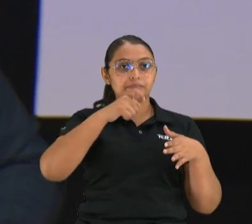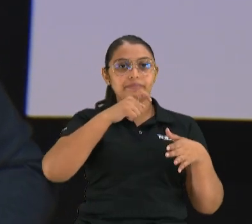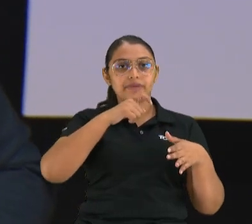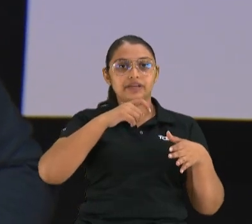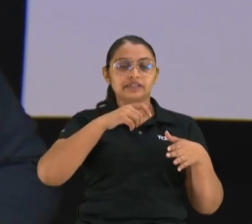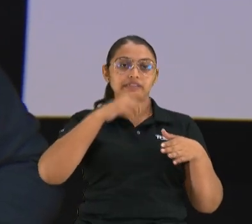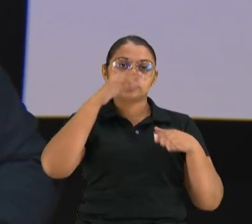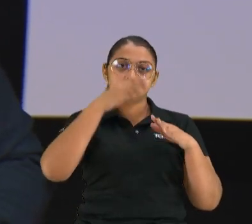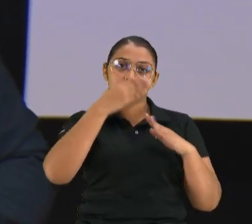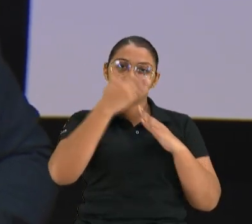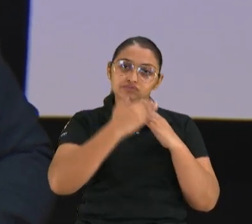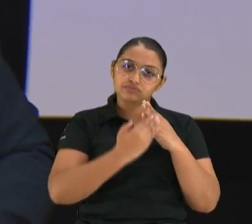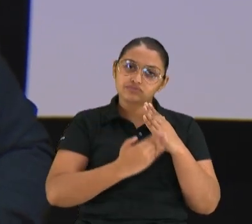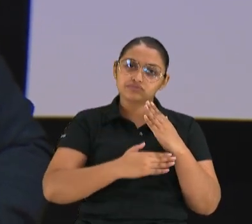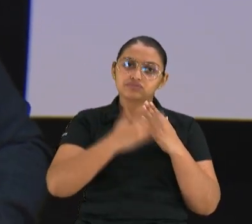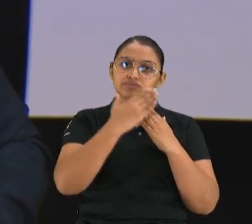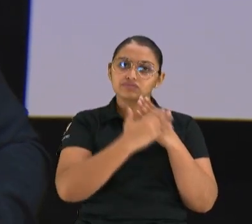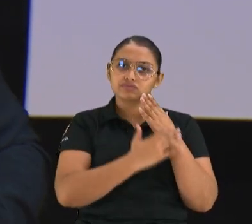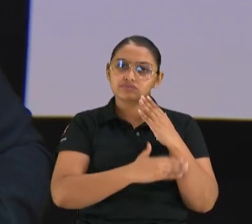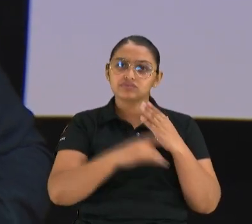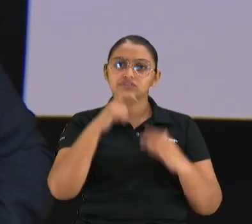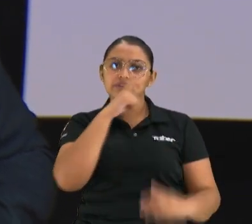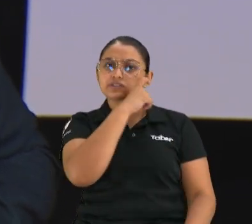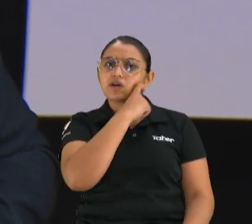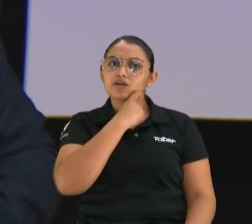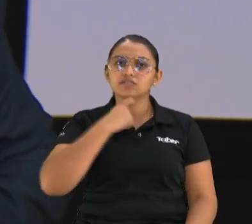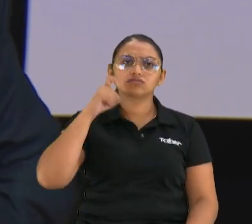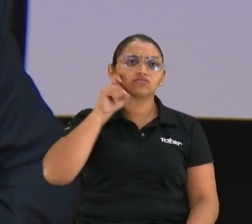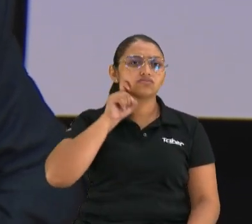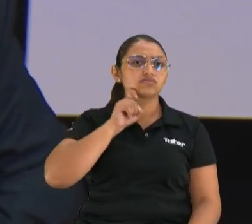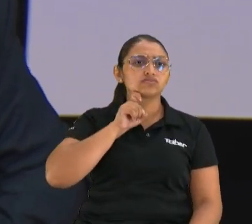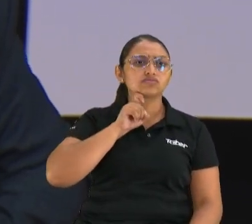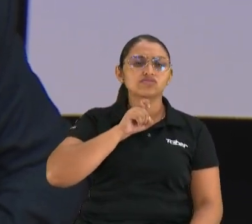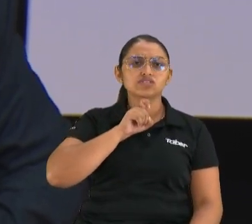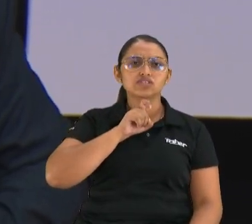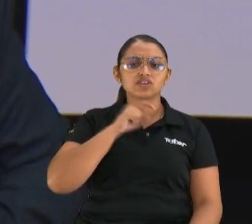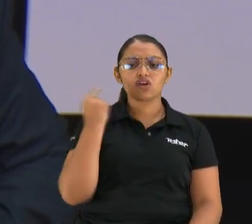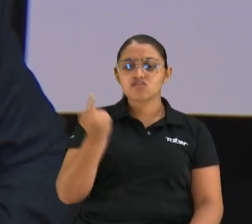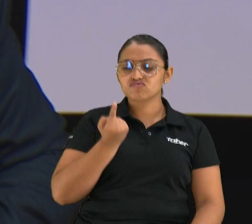cortadita por ahí y de repente solita solita